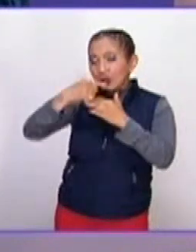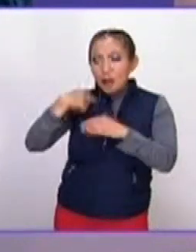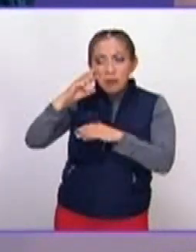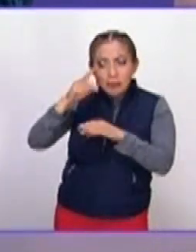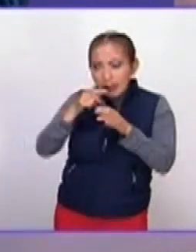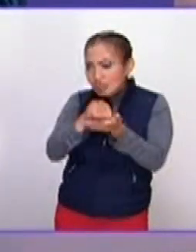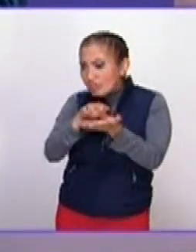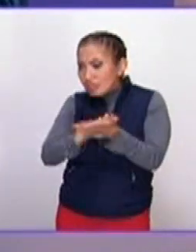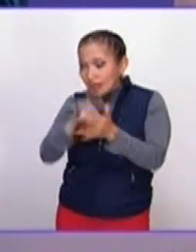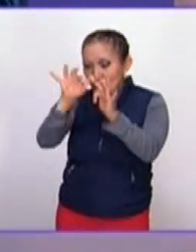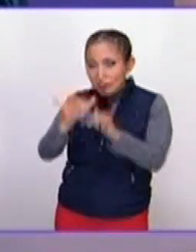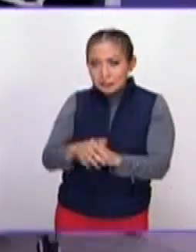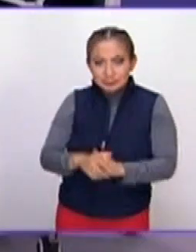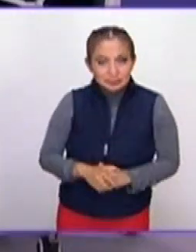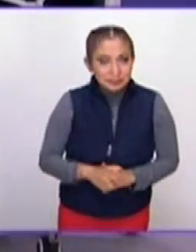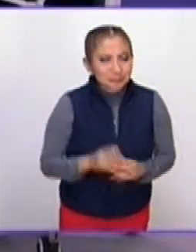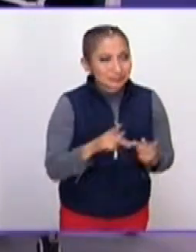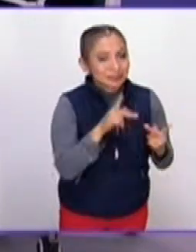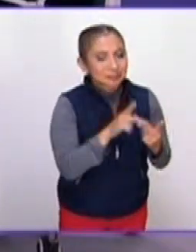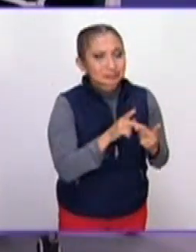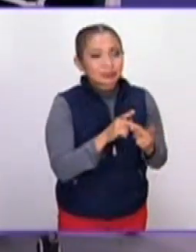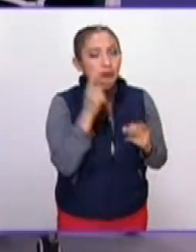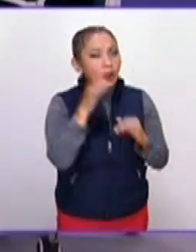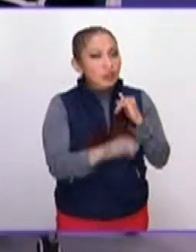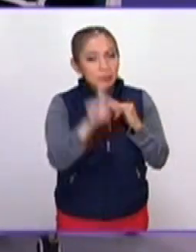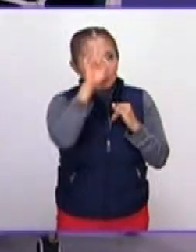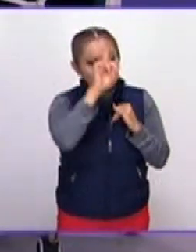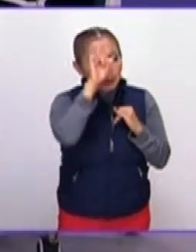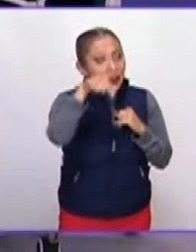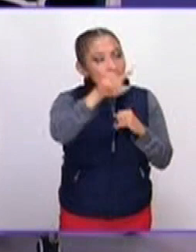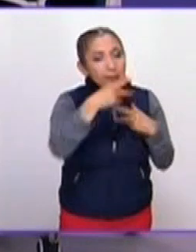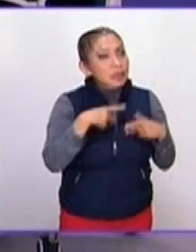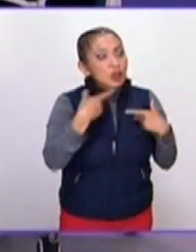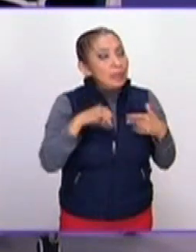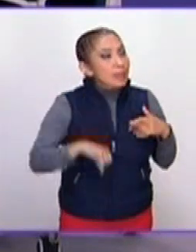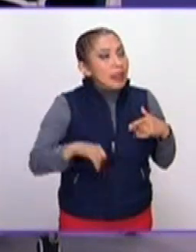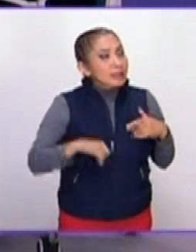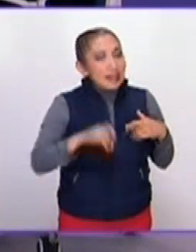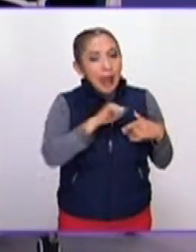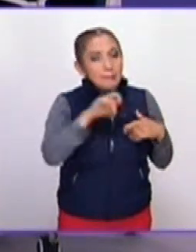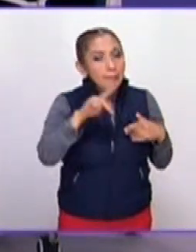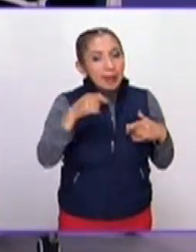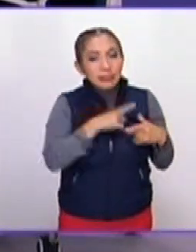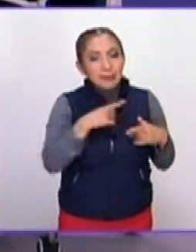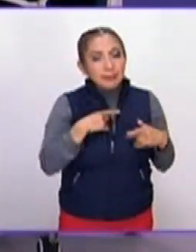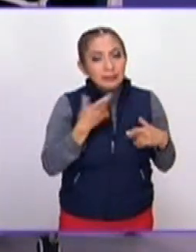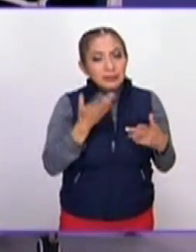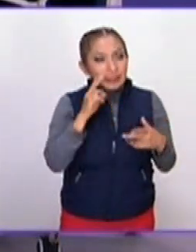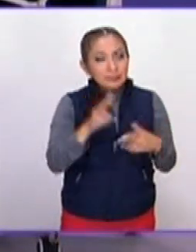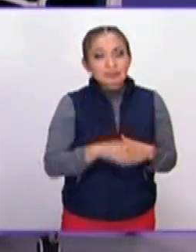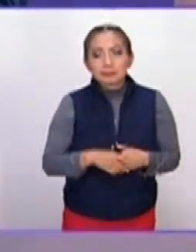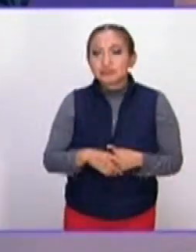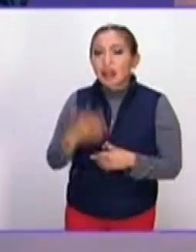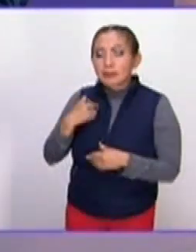navegado y registrado en bases de datos. Perfecto. Y bueno, una última recomendación para las personas que se interesen en esta aplicación. ¿Qué deberían tener en cuenta?